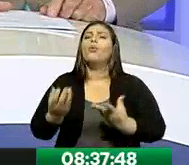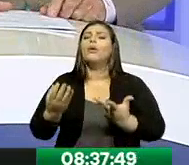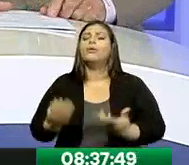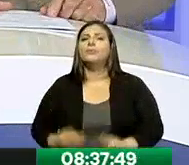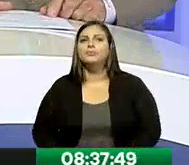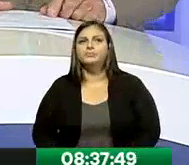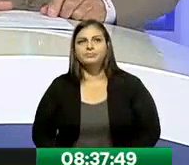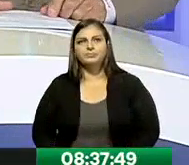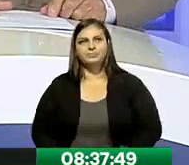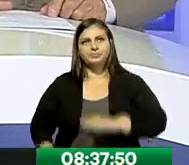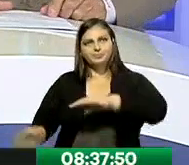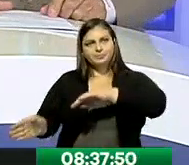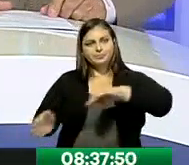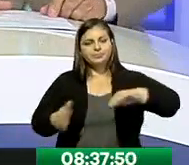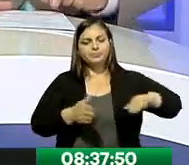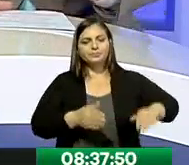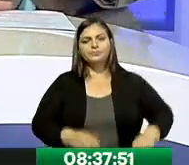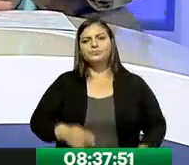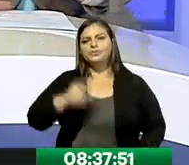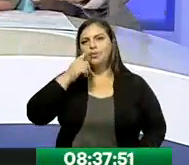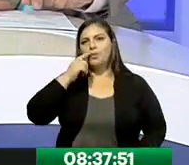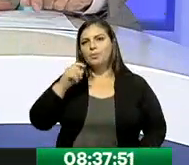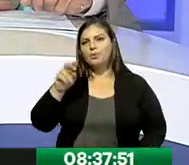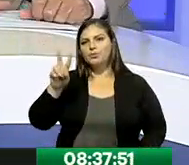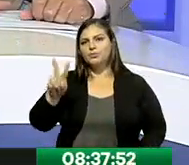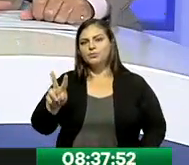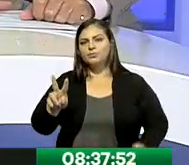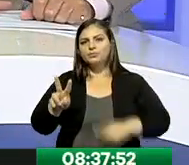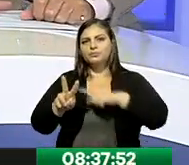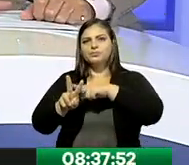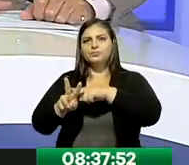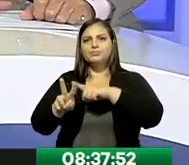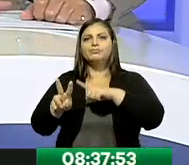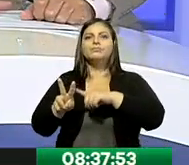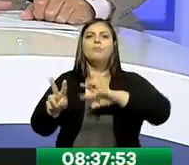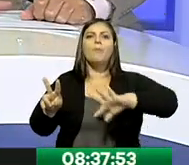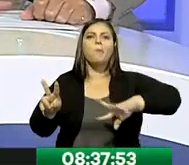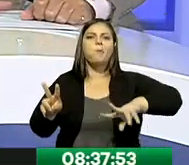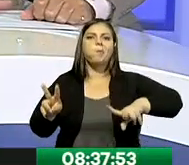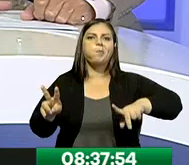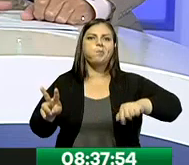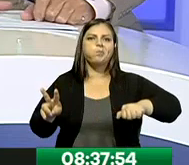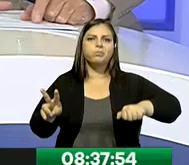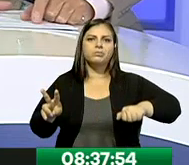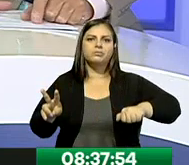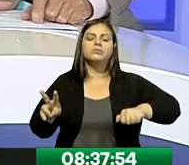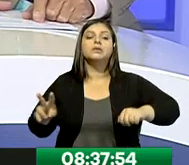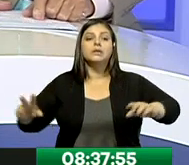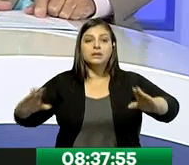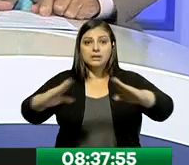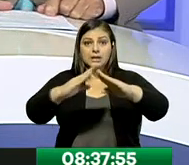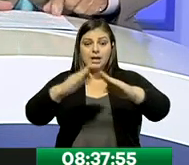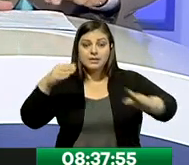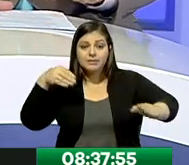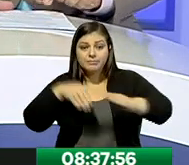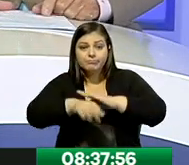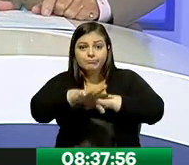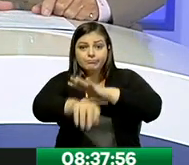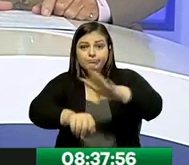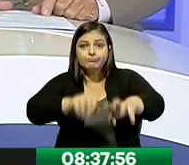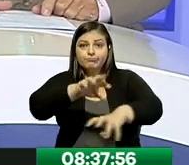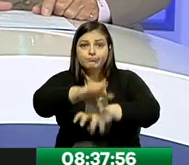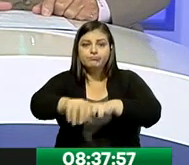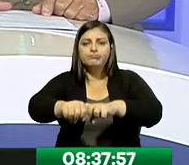Judicial lograron la detención de dos personas involucradas en delitos como robo a domicilio. Entre las evidencias